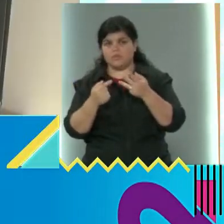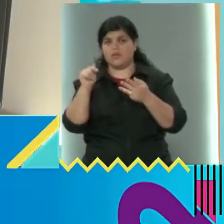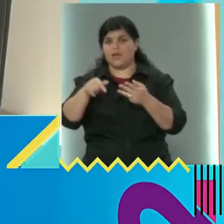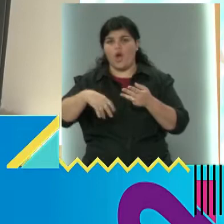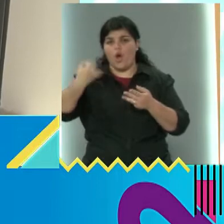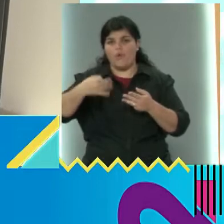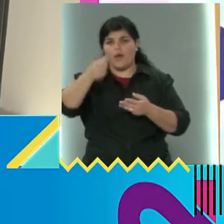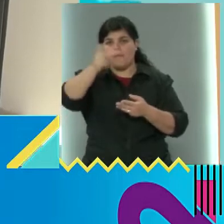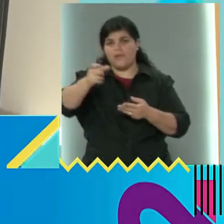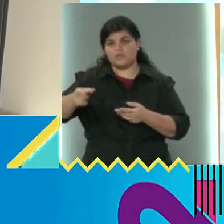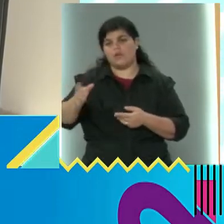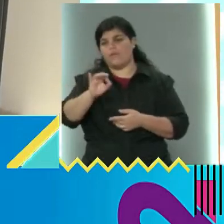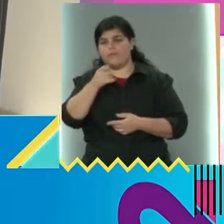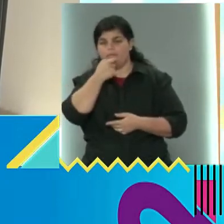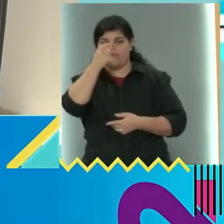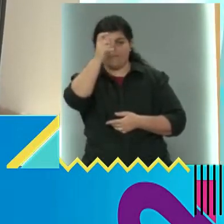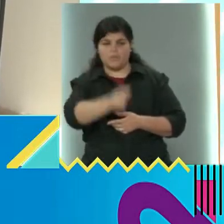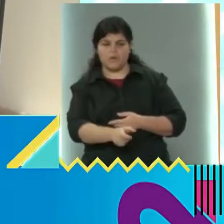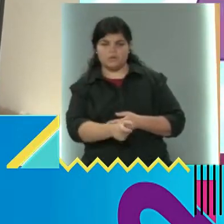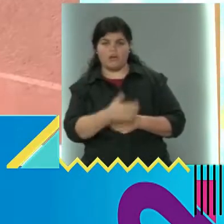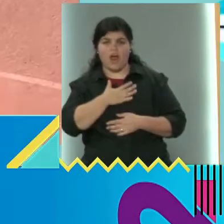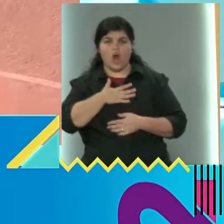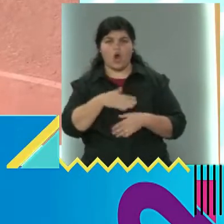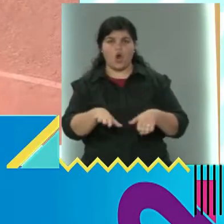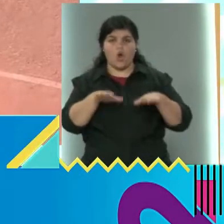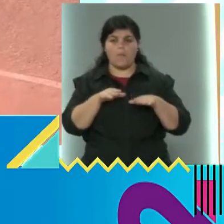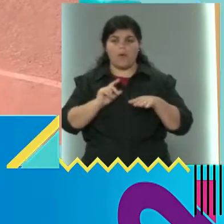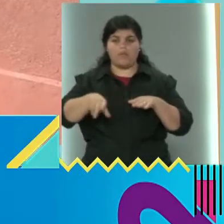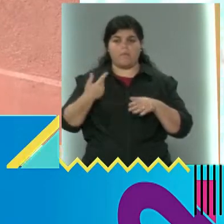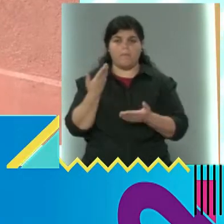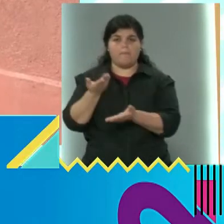obligar a la gente o que la gente se sienta cómoda para adquirir un crédito